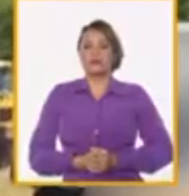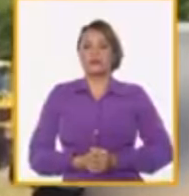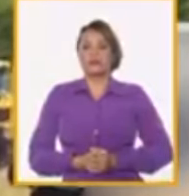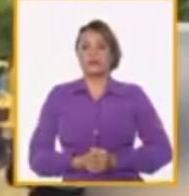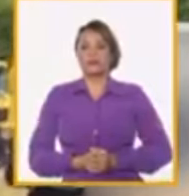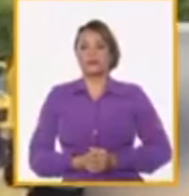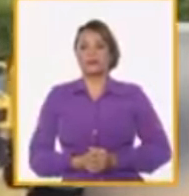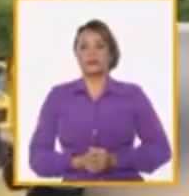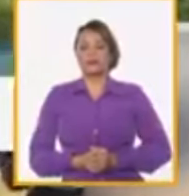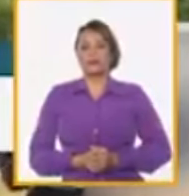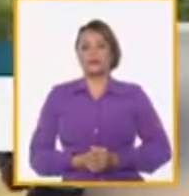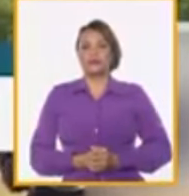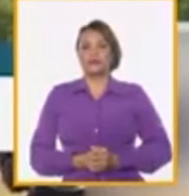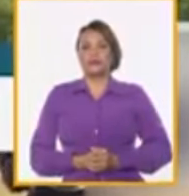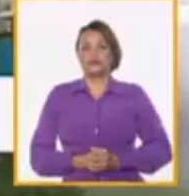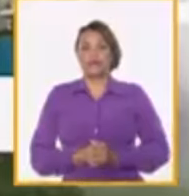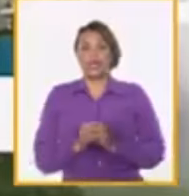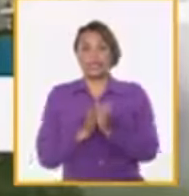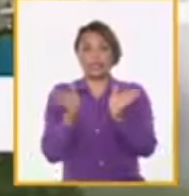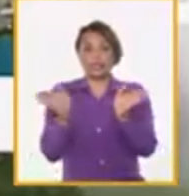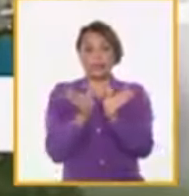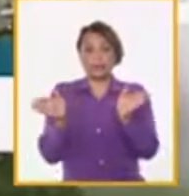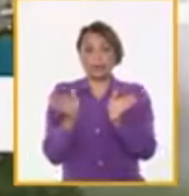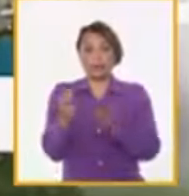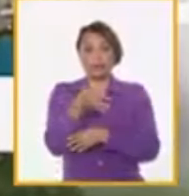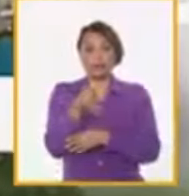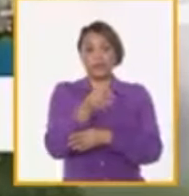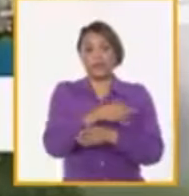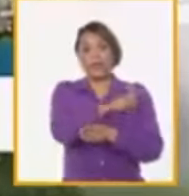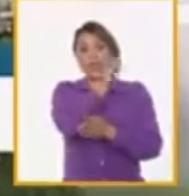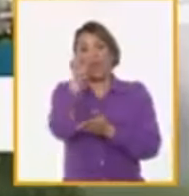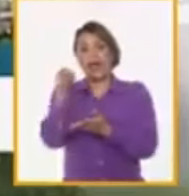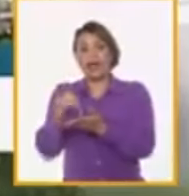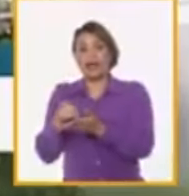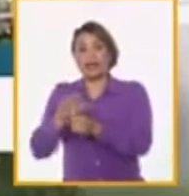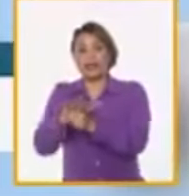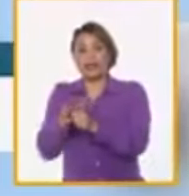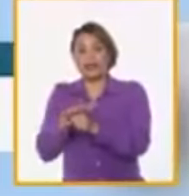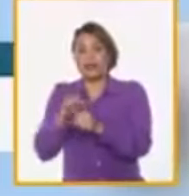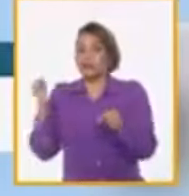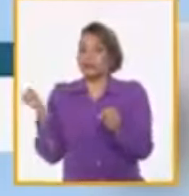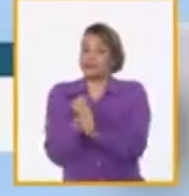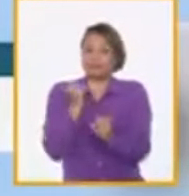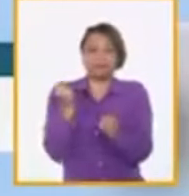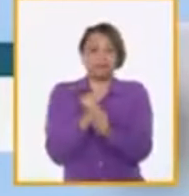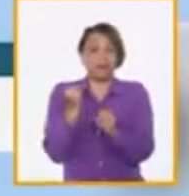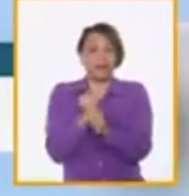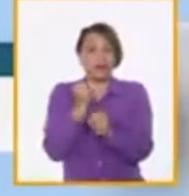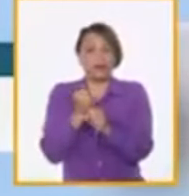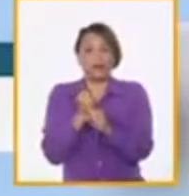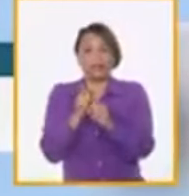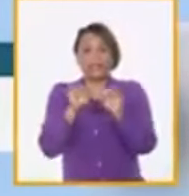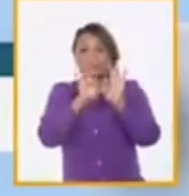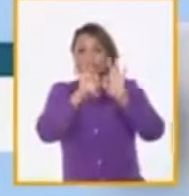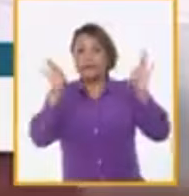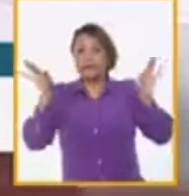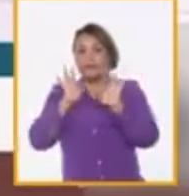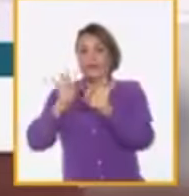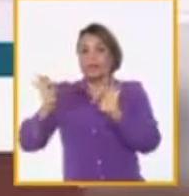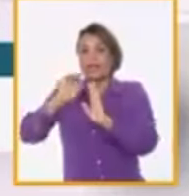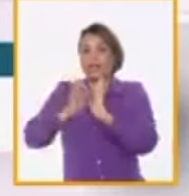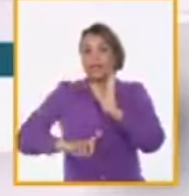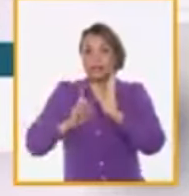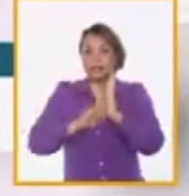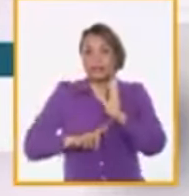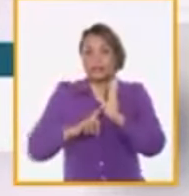De San Miguel a Arroyo Naranjo es una operación intensiva simultánea en redes eléctricas e